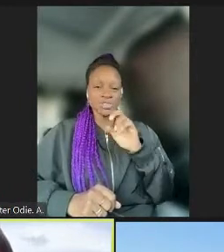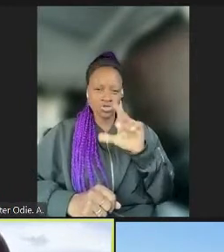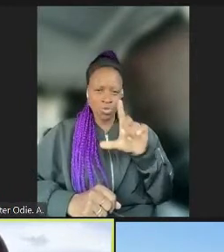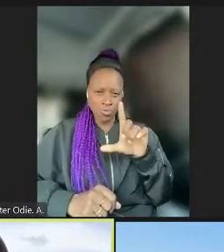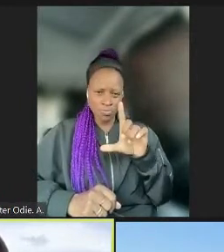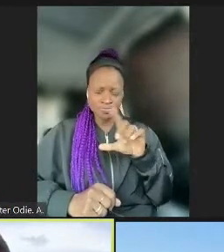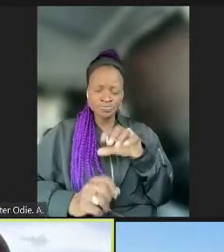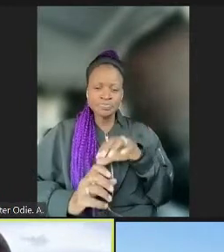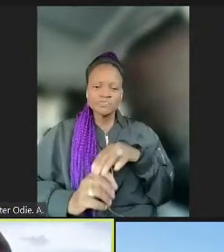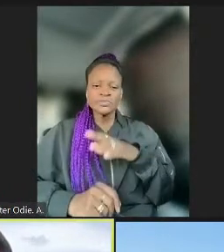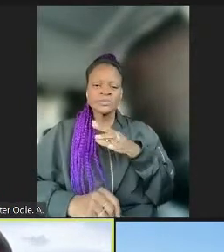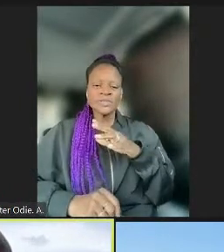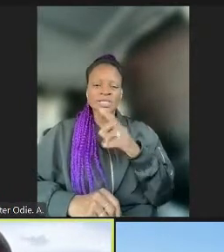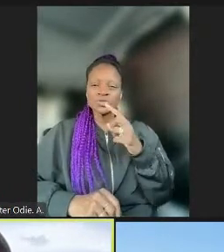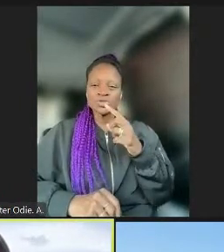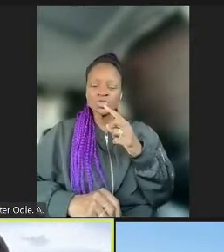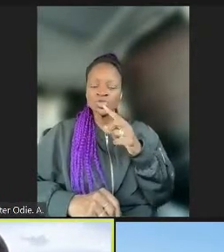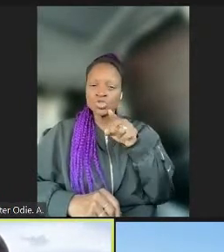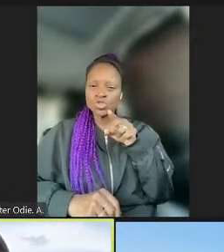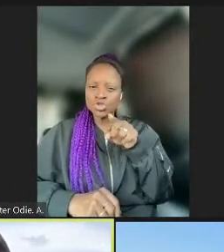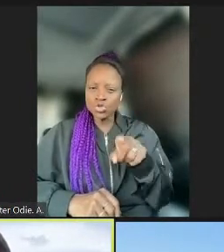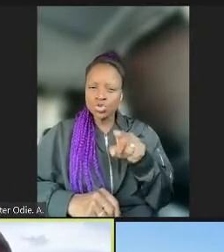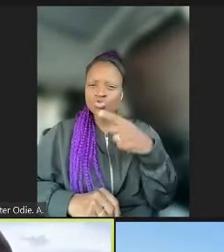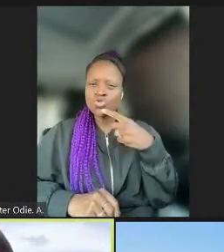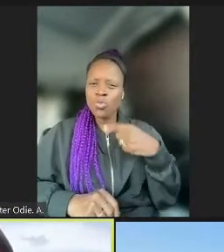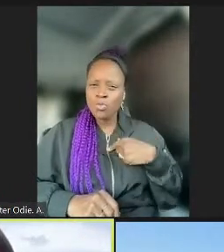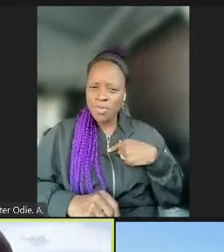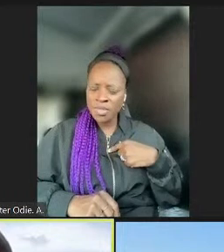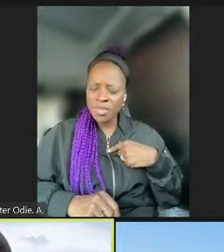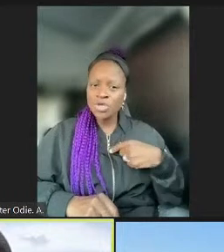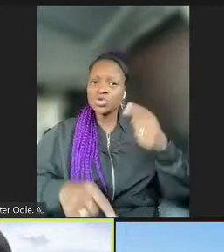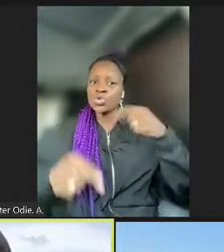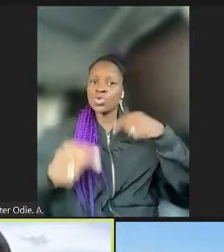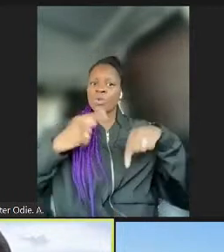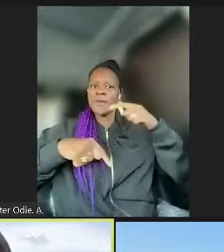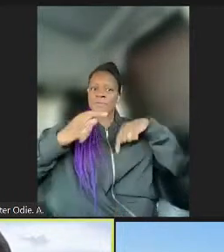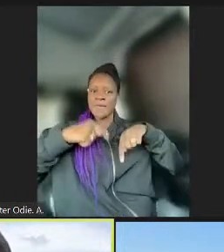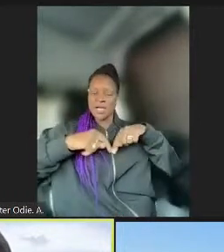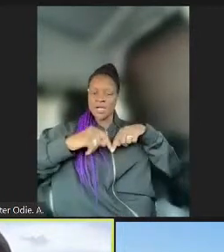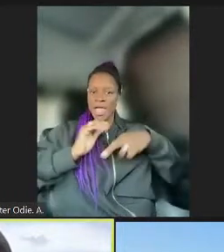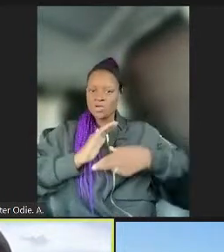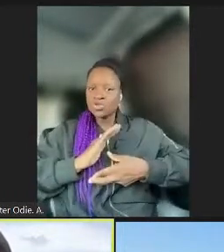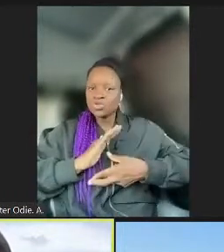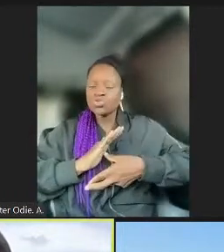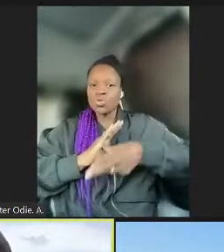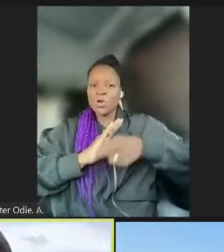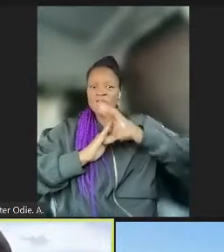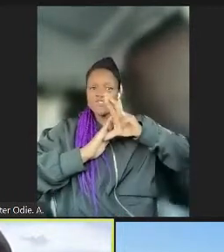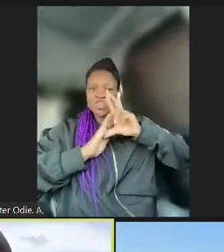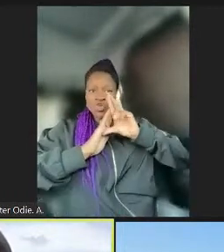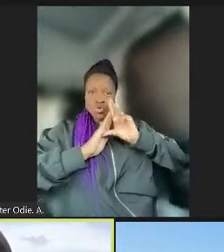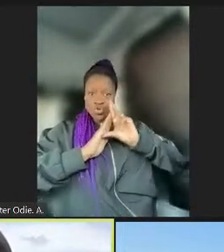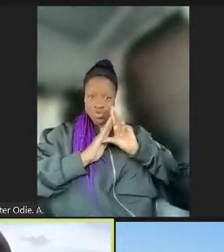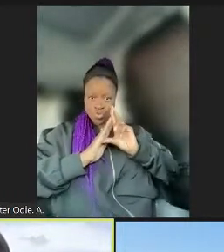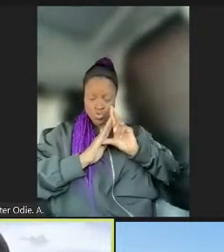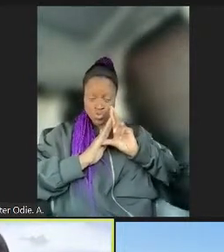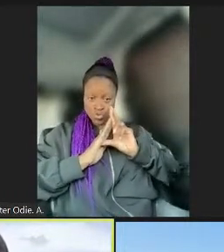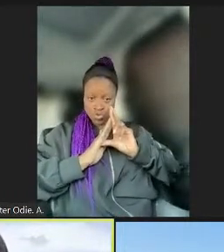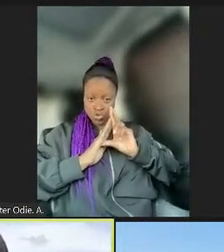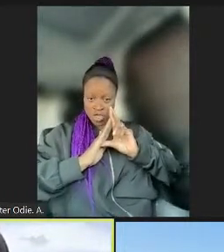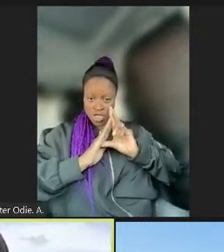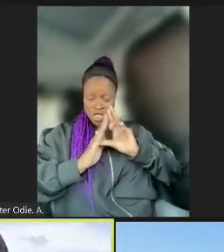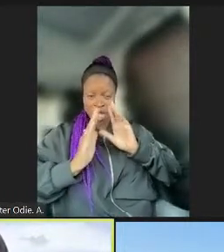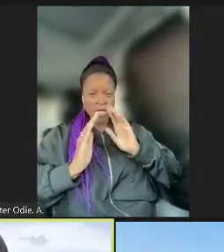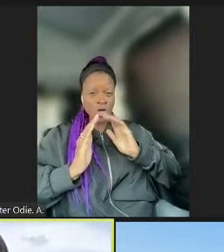point? Si pueden clarificar un punto nada más. Entonces, ustedes han regresado y han chequeado 1,000